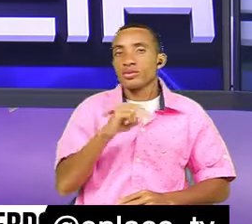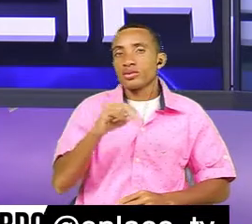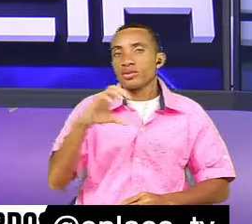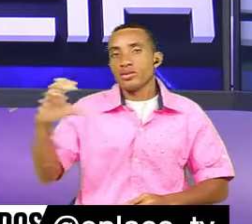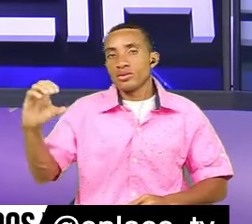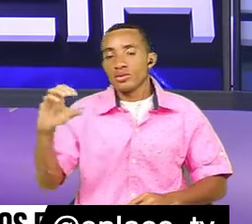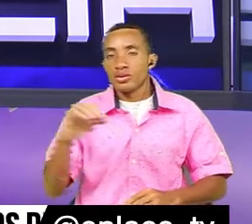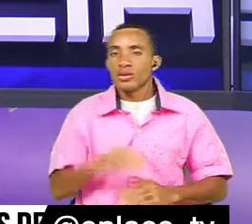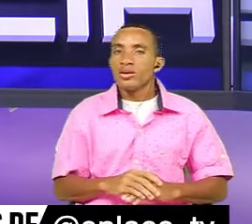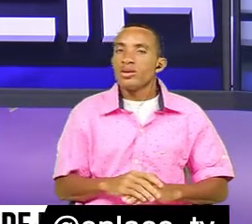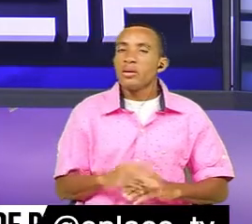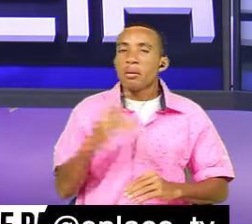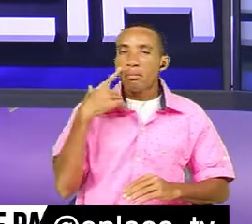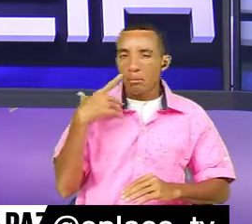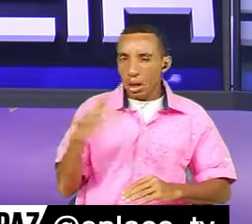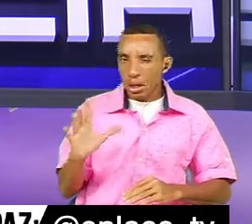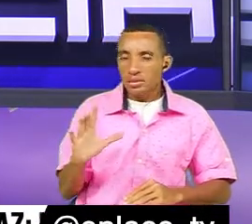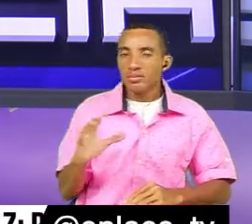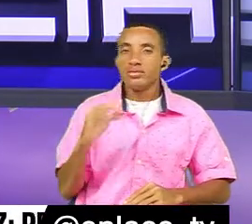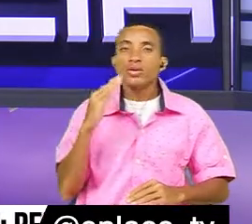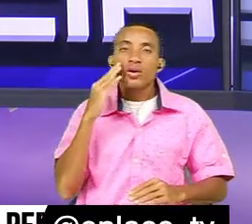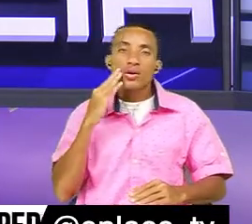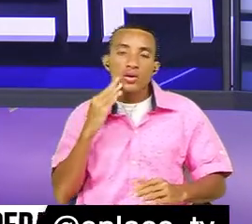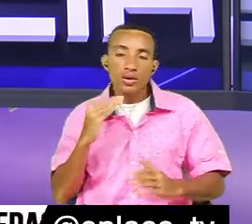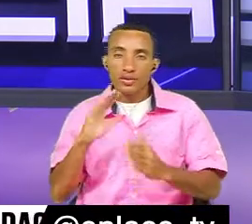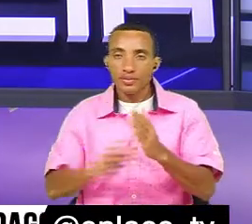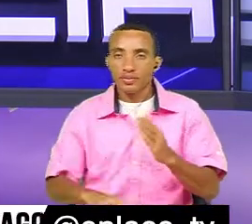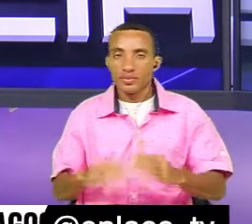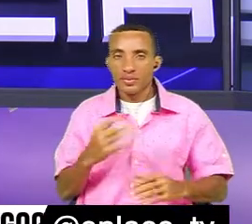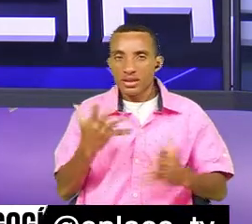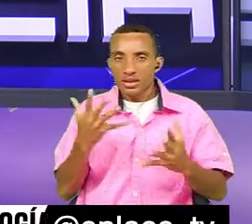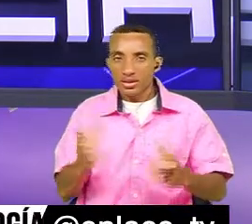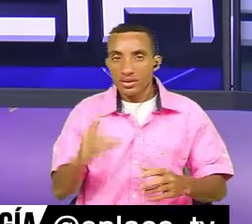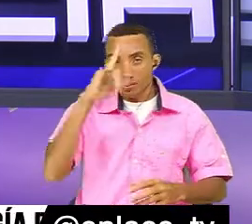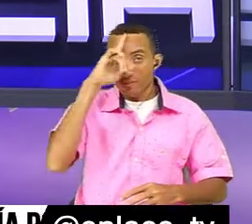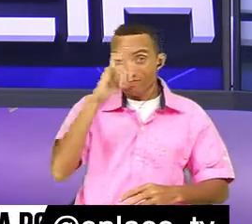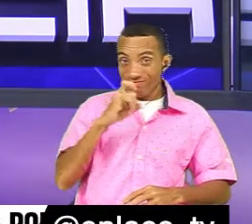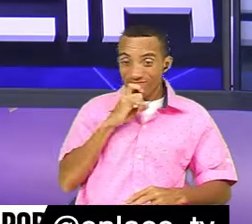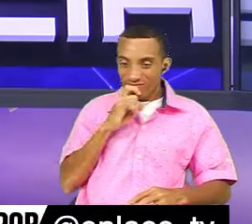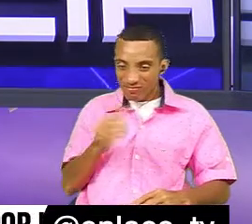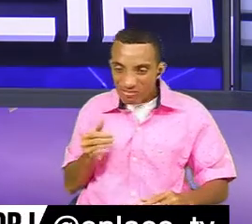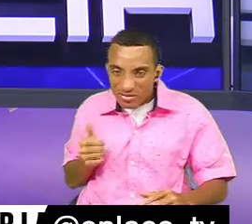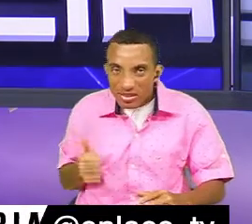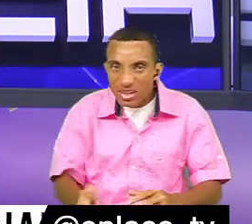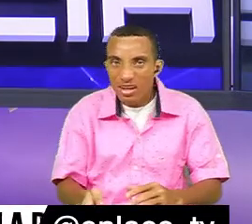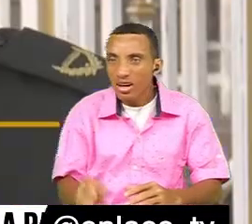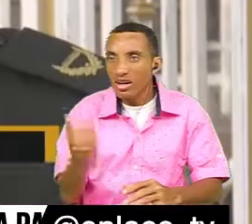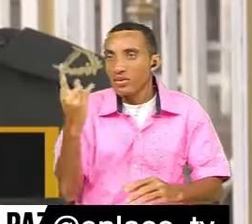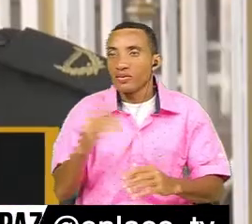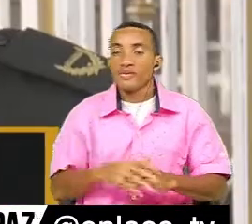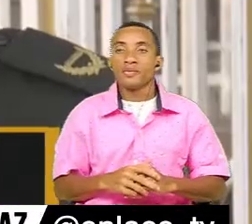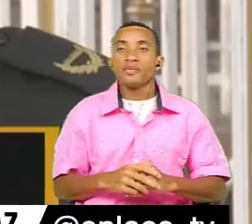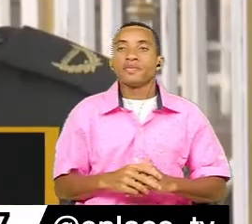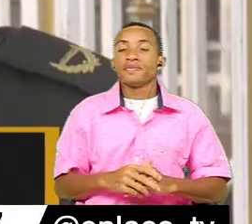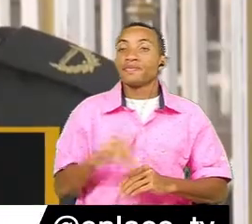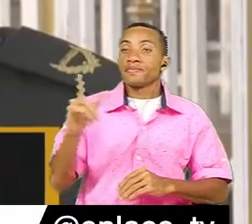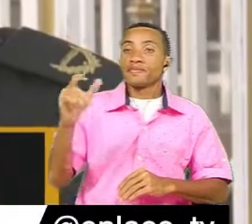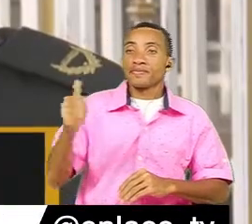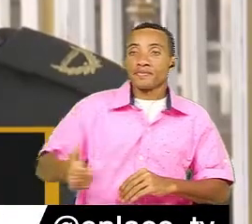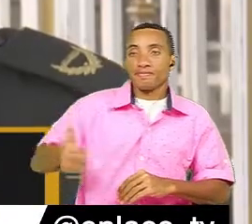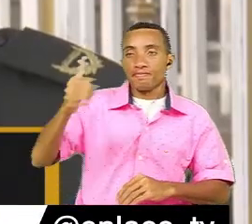ciudad. Al parecer, al menor, dos jóvenes intentaron introducirle un objeto en sus partes íntimas. A través del mayor Alejandro